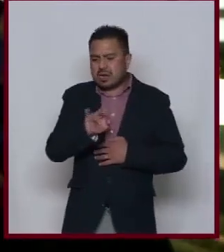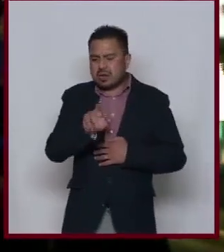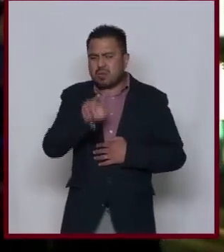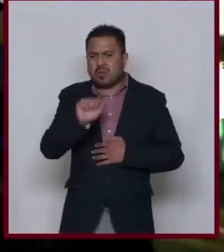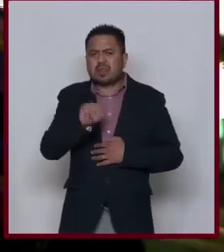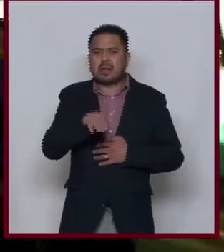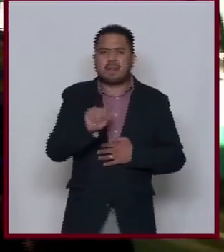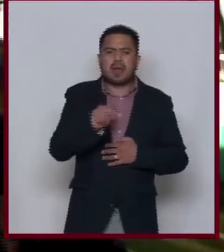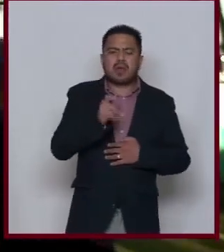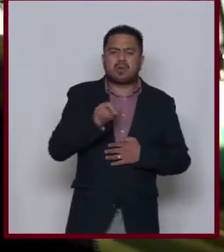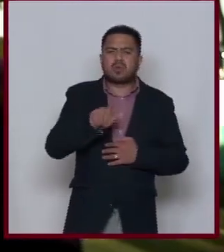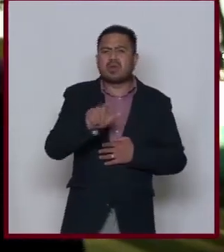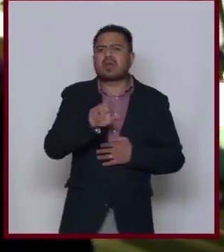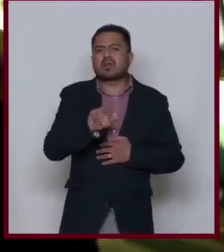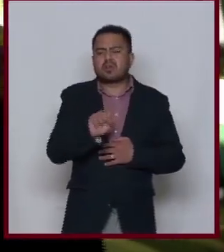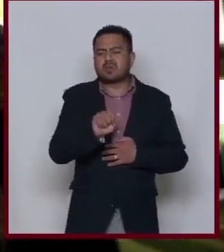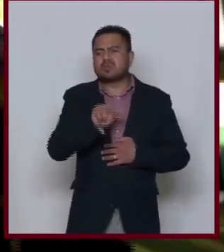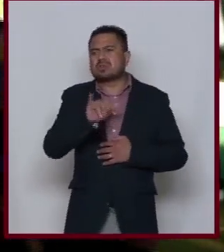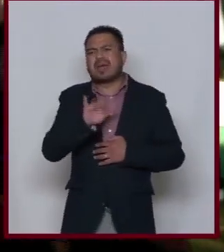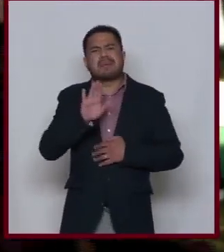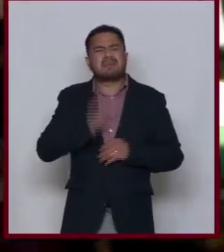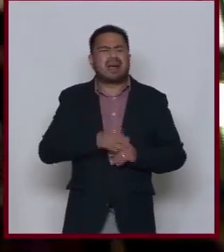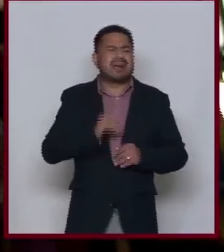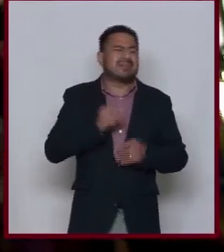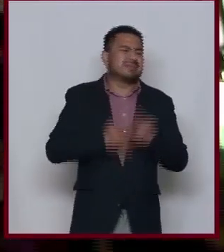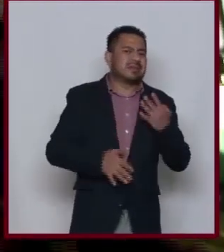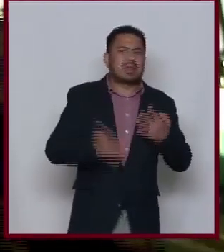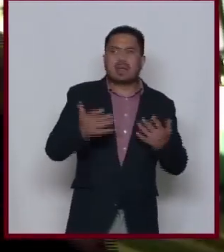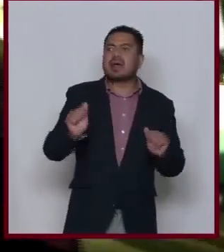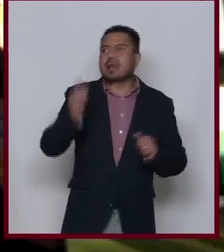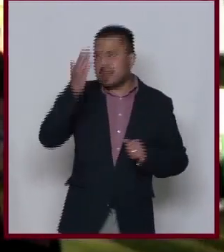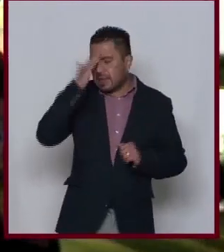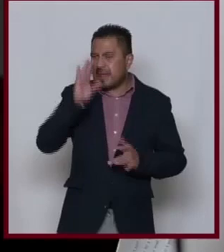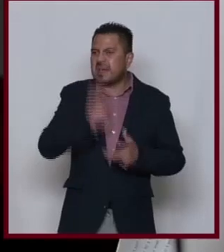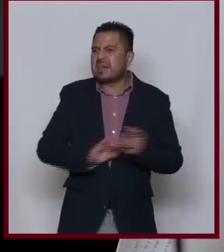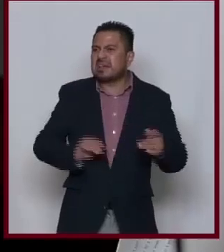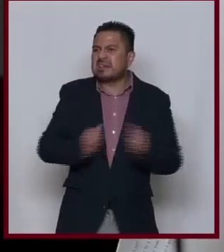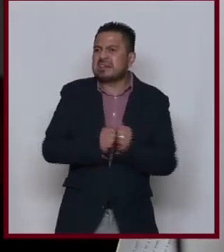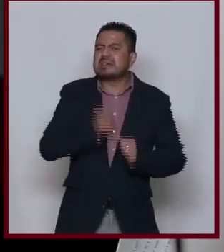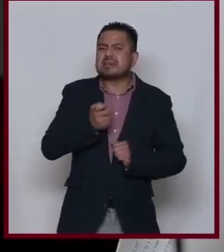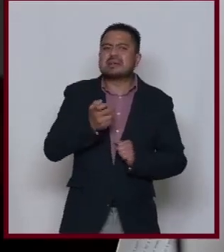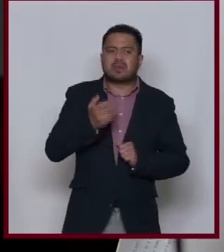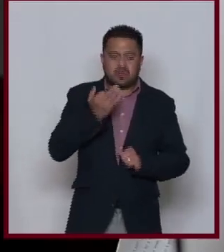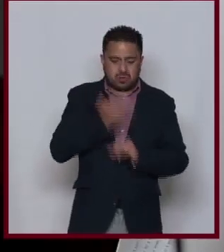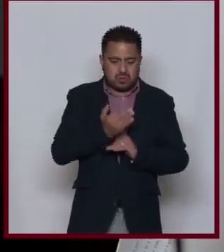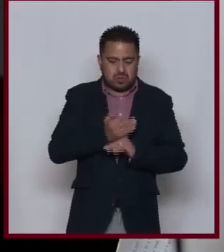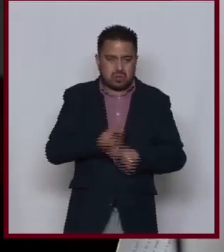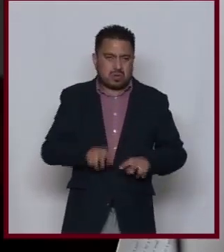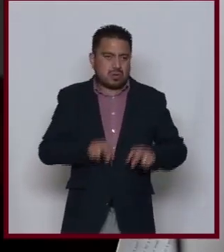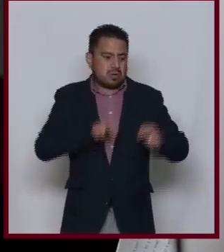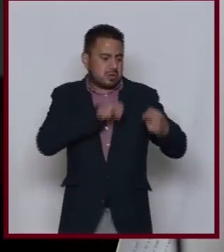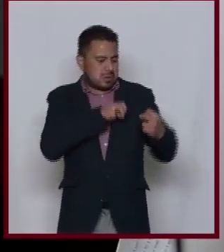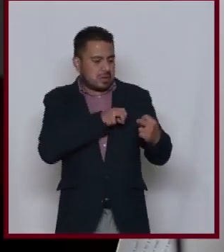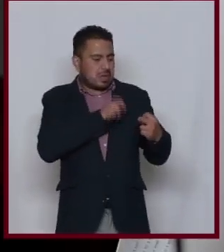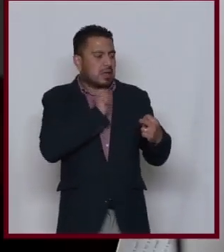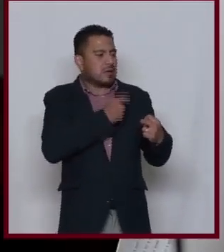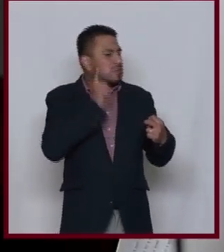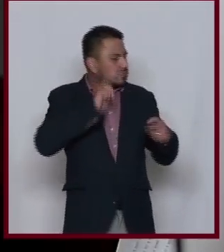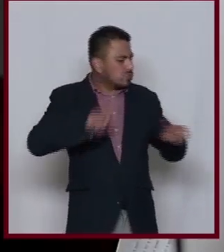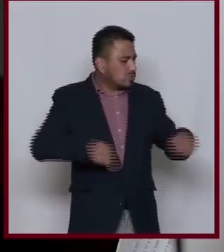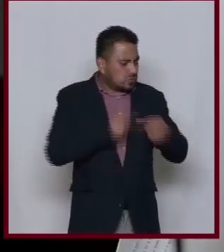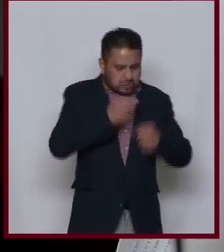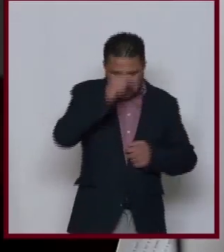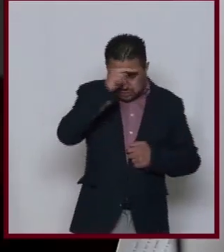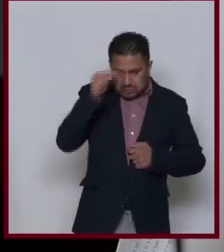M. Ponce, Rosa Gurayev y más. Pero ya sé quién nos va a contar de ellos. El día de hoy tenemos como invitado al músico